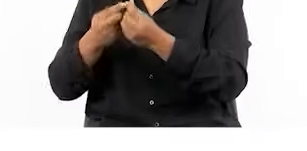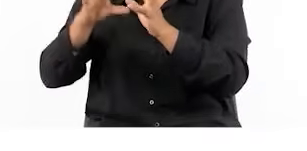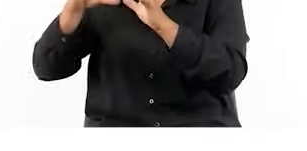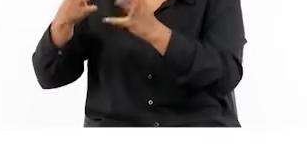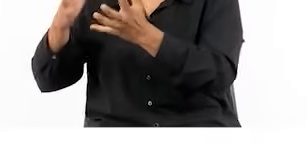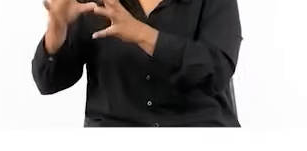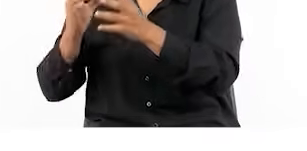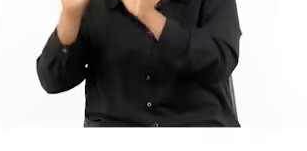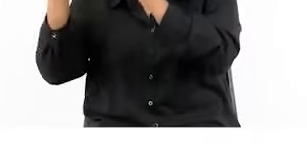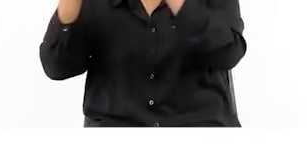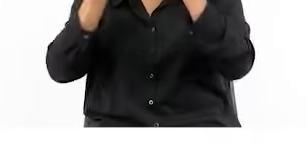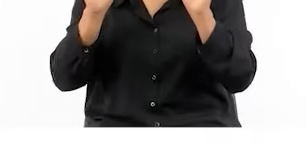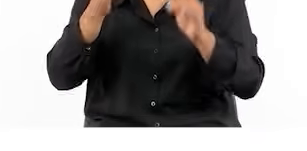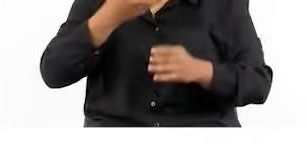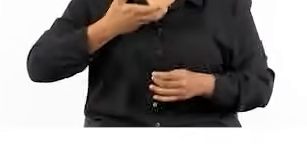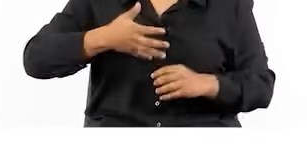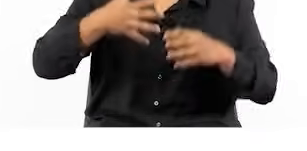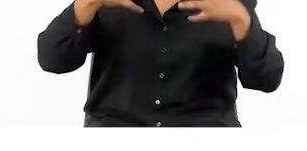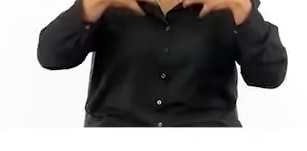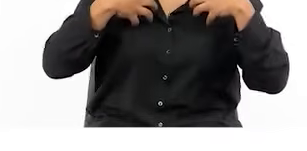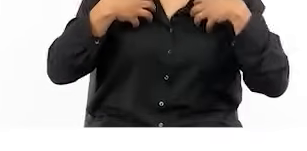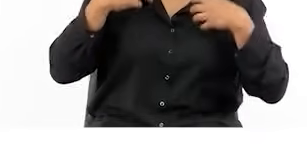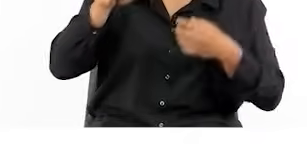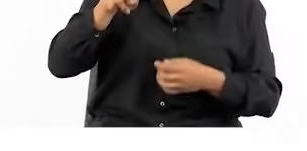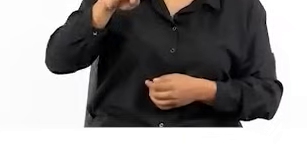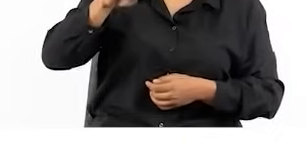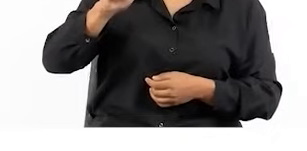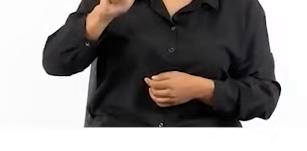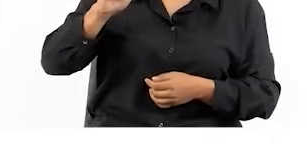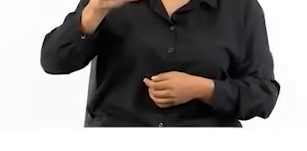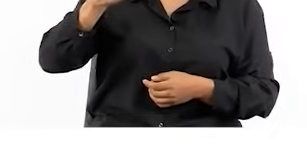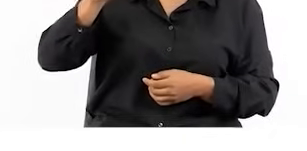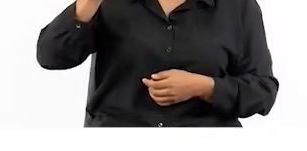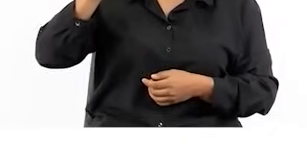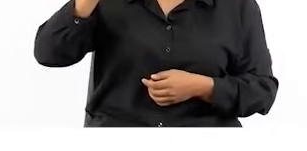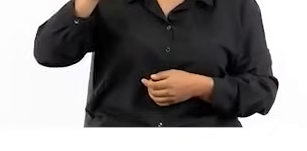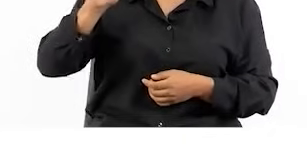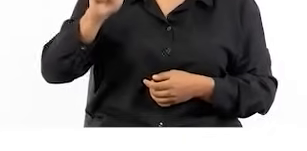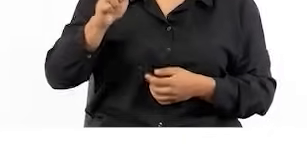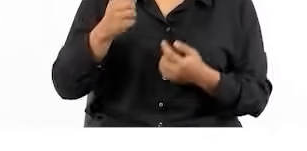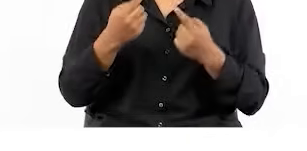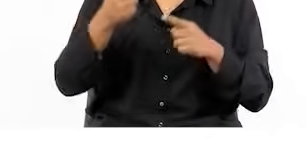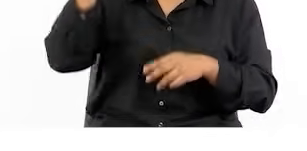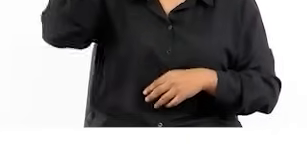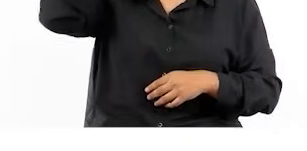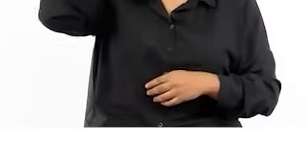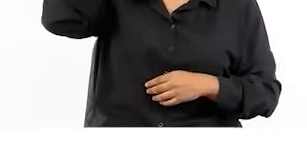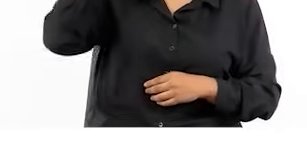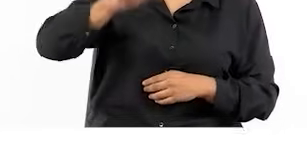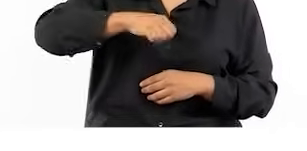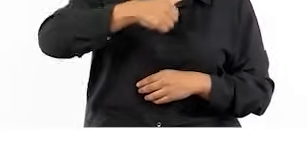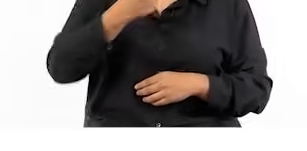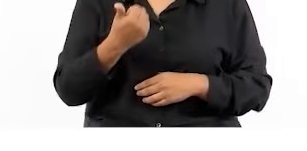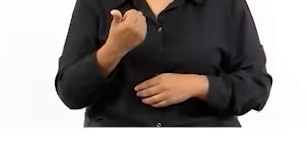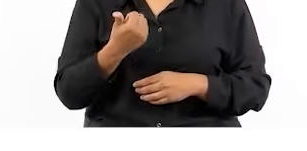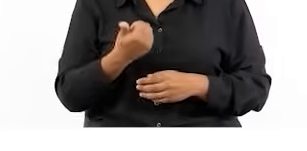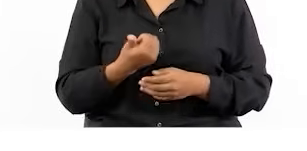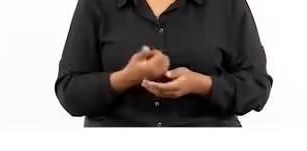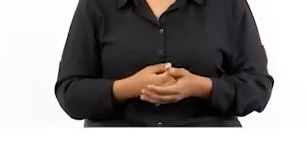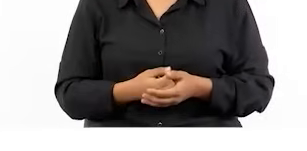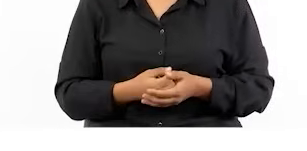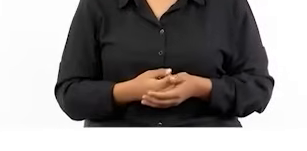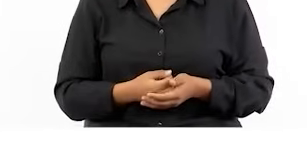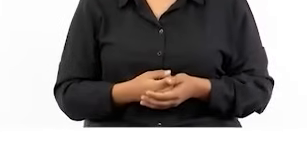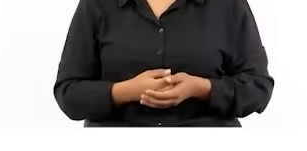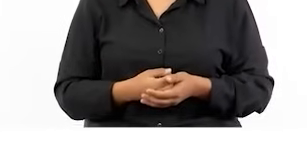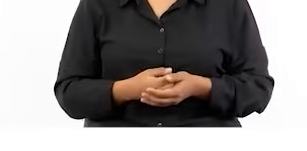estrellas. Nosotros vivimos en la galaxia de la Vía Láctea y ya hablamos de cuántas estrellas hay en ellas. Pero